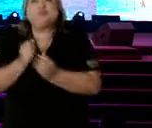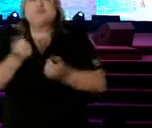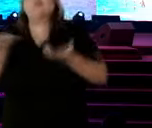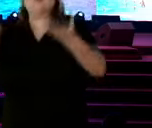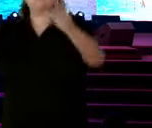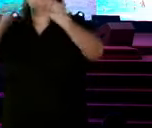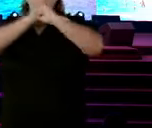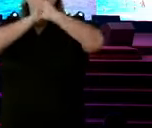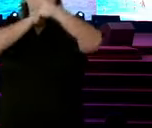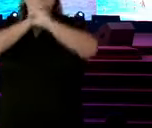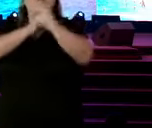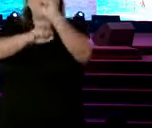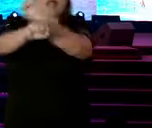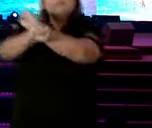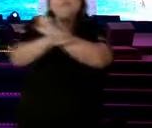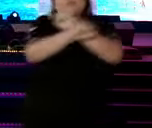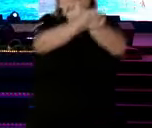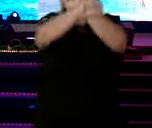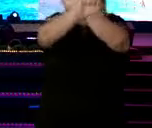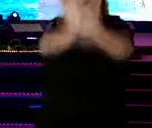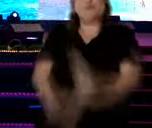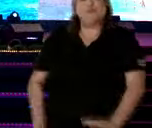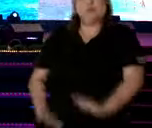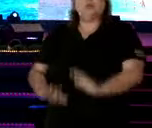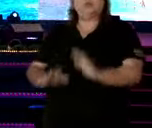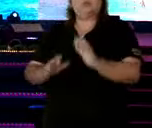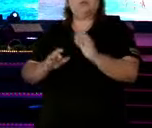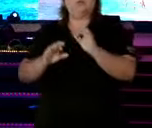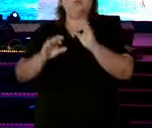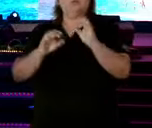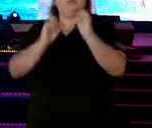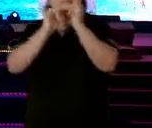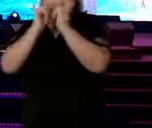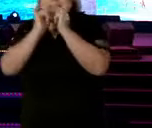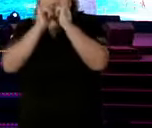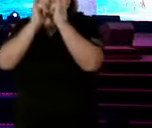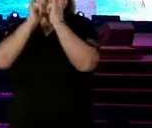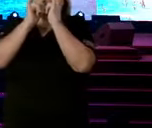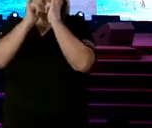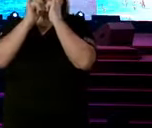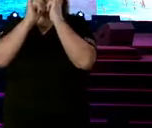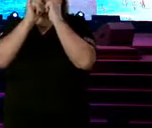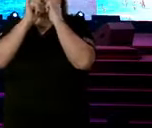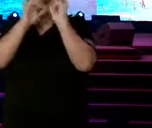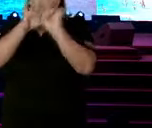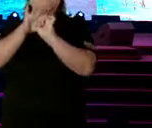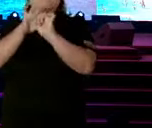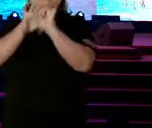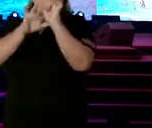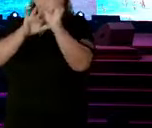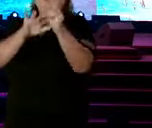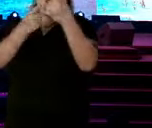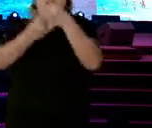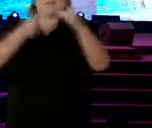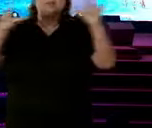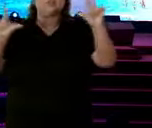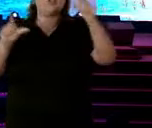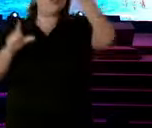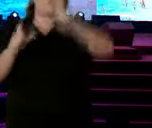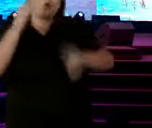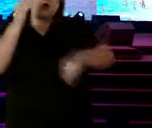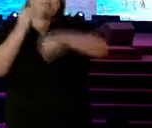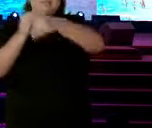los cautivos sean liberados y que los prisioneros serán puestos en libertad. El Señor añada